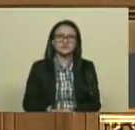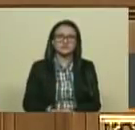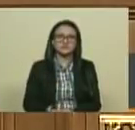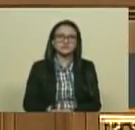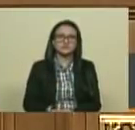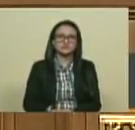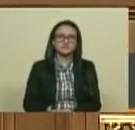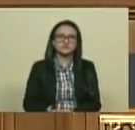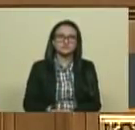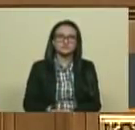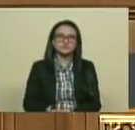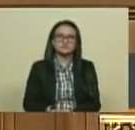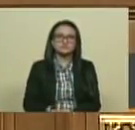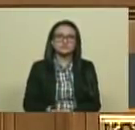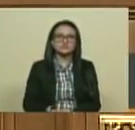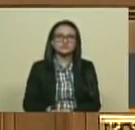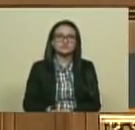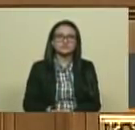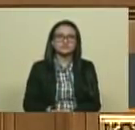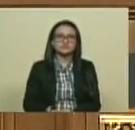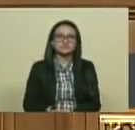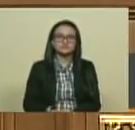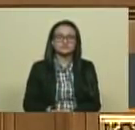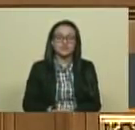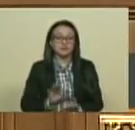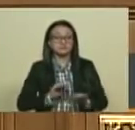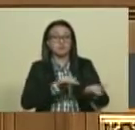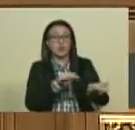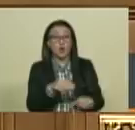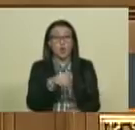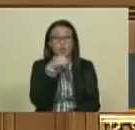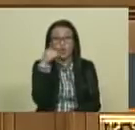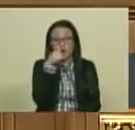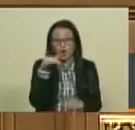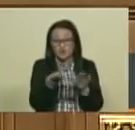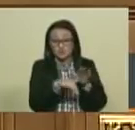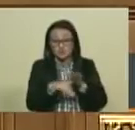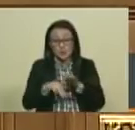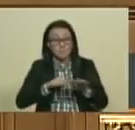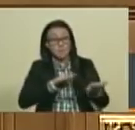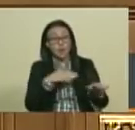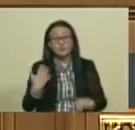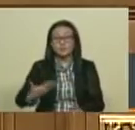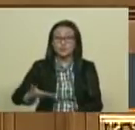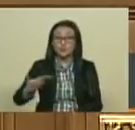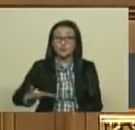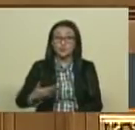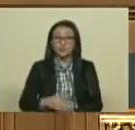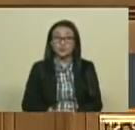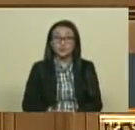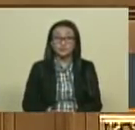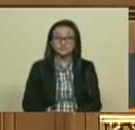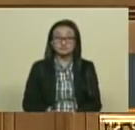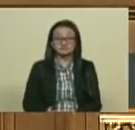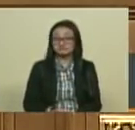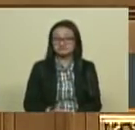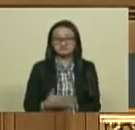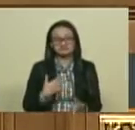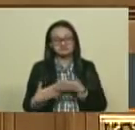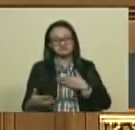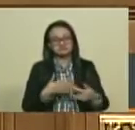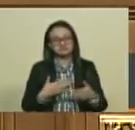Y por supuesto sobreseer a los grandes capos de la droga, a los grandes jefes de la corrupción, sin ningún tipo de